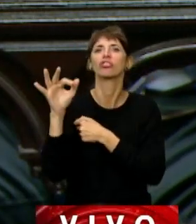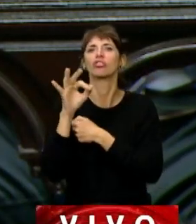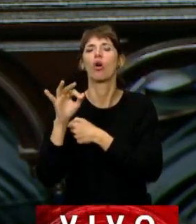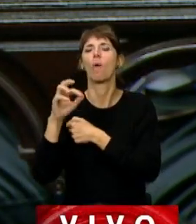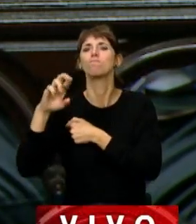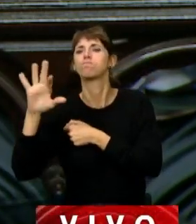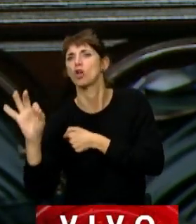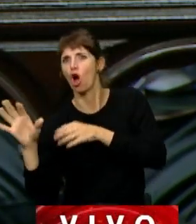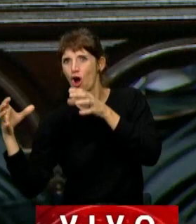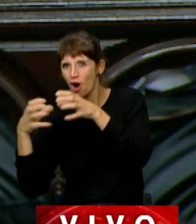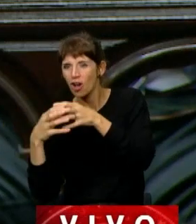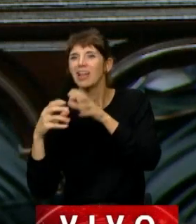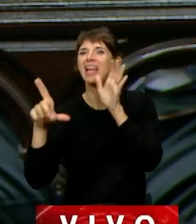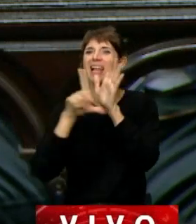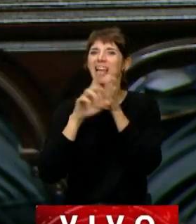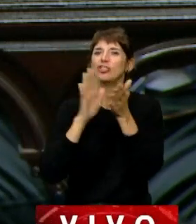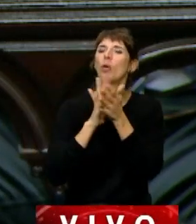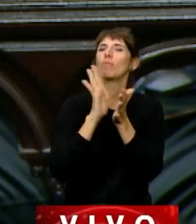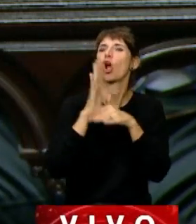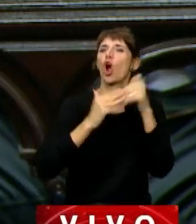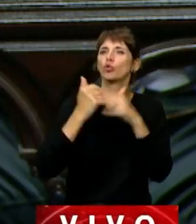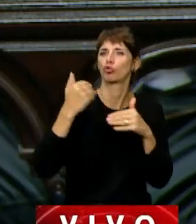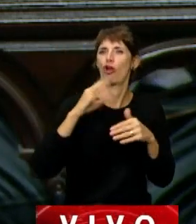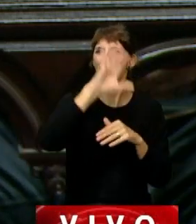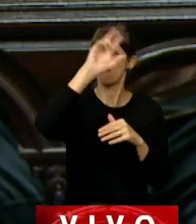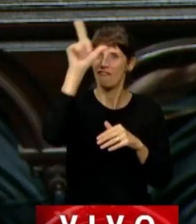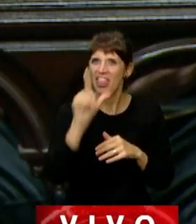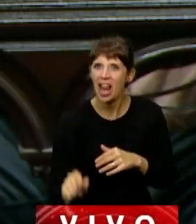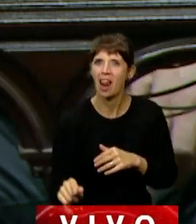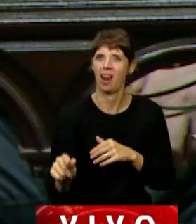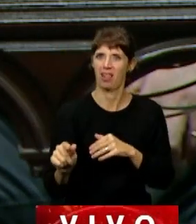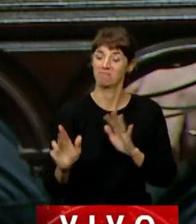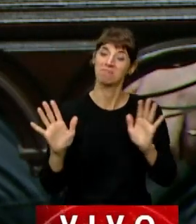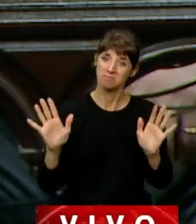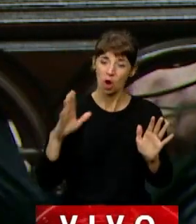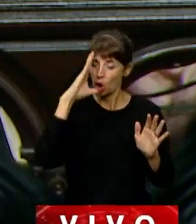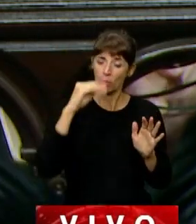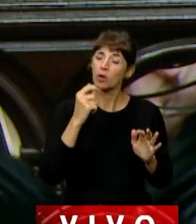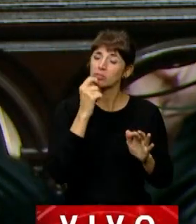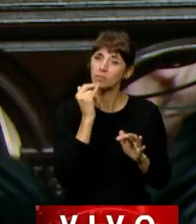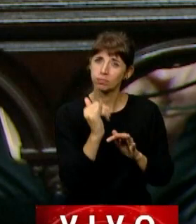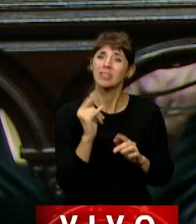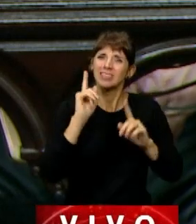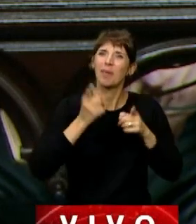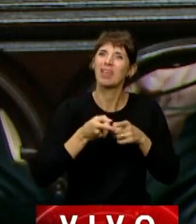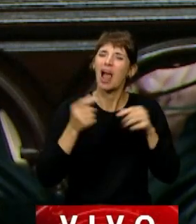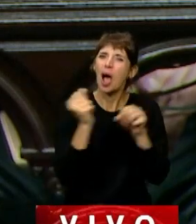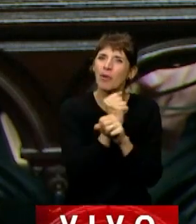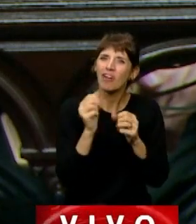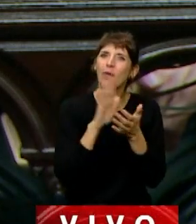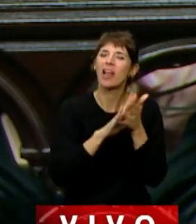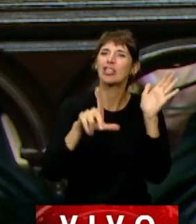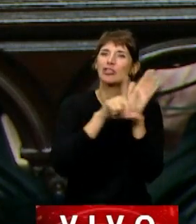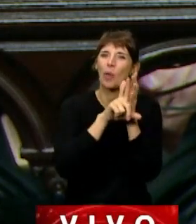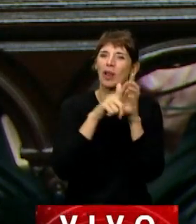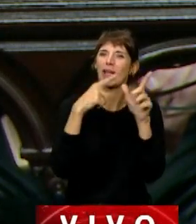Ley de Construcción Federal. No recuerdo si lo mencionó en algún momento, pero nosotros también sacamos la Ley de Cannabis Medicinal y